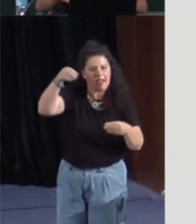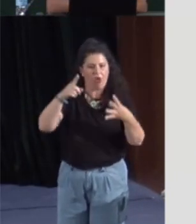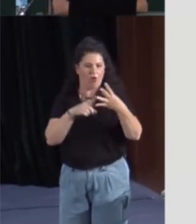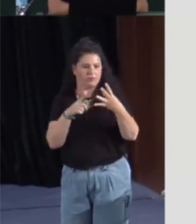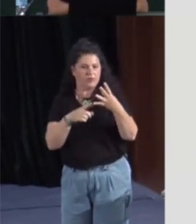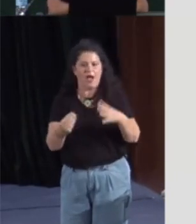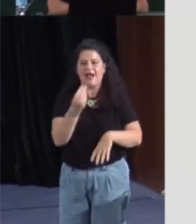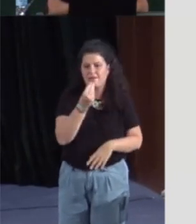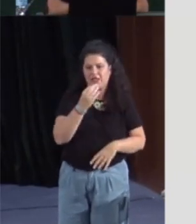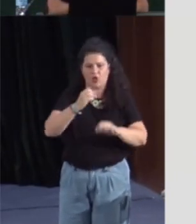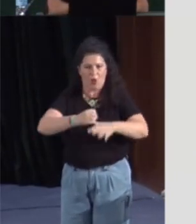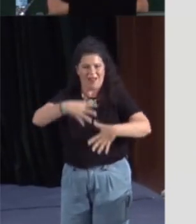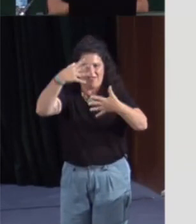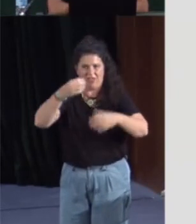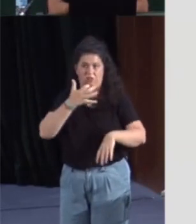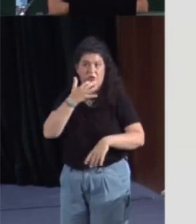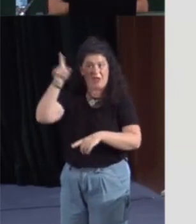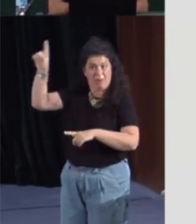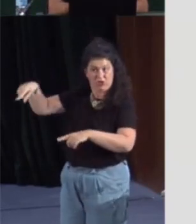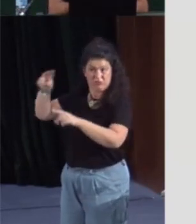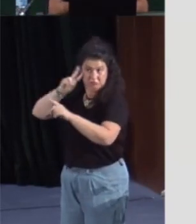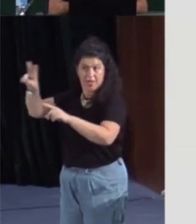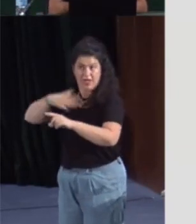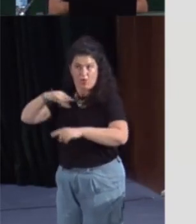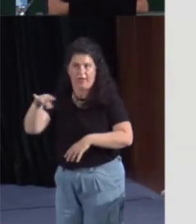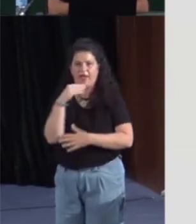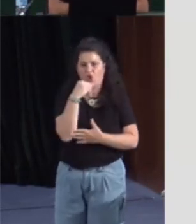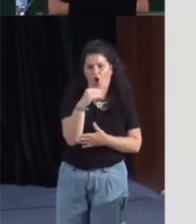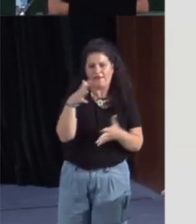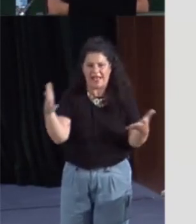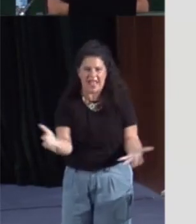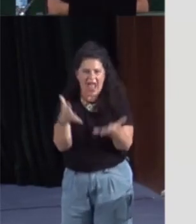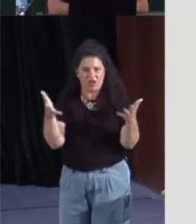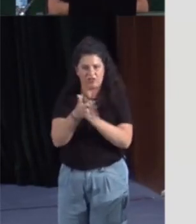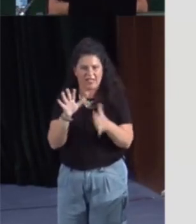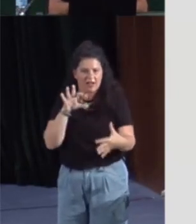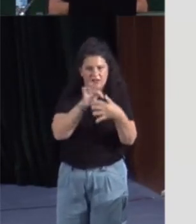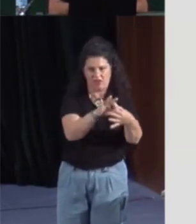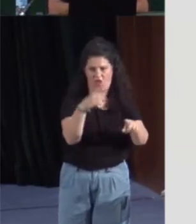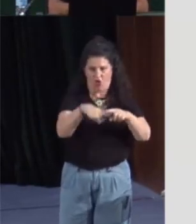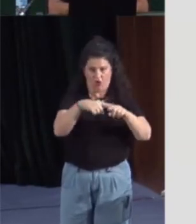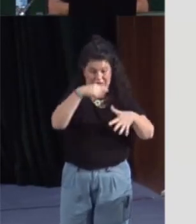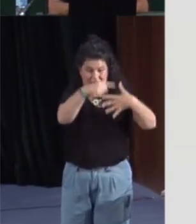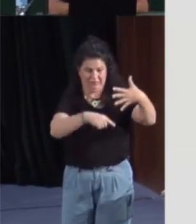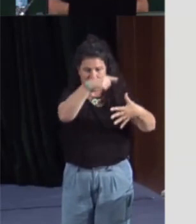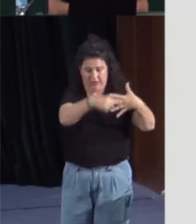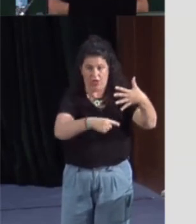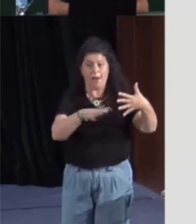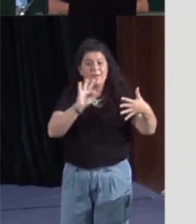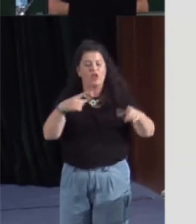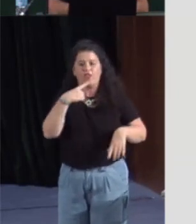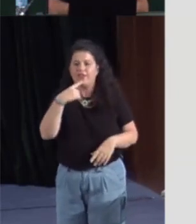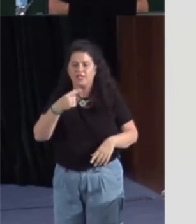algunos ejemplos. Y esta autora, después de analizar diferentes traducciones, encuentra que el